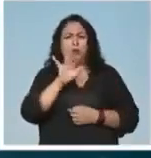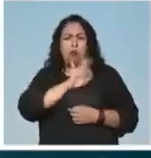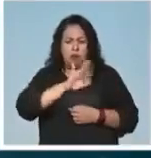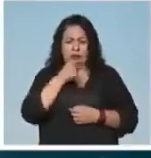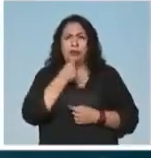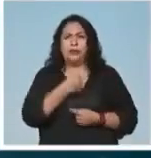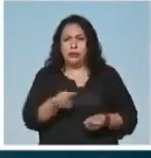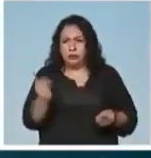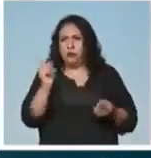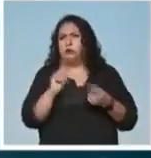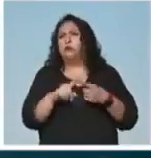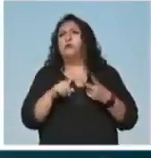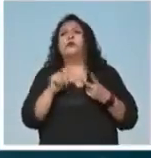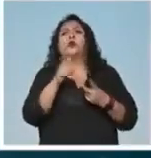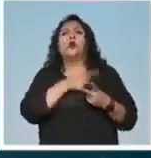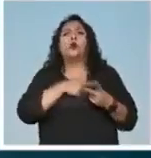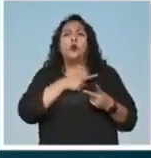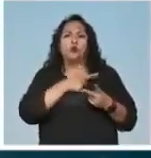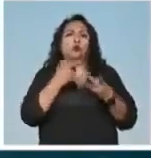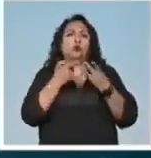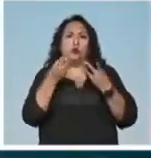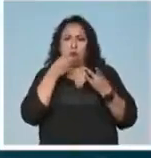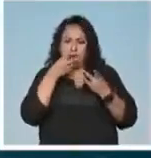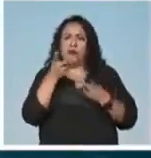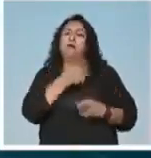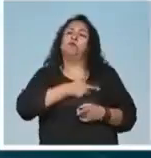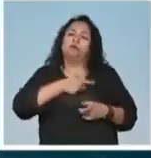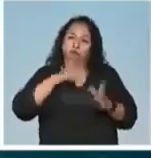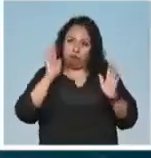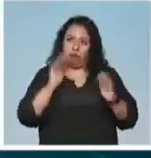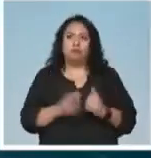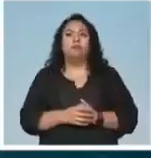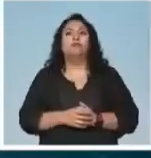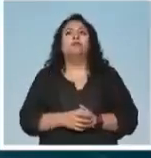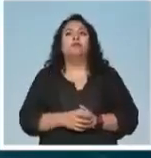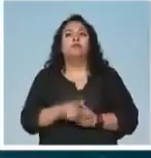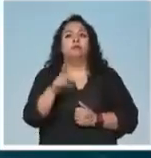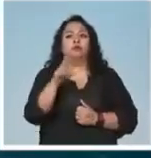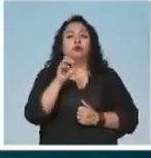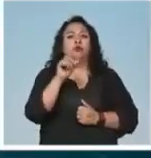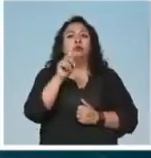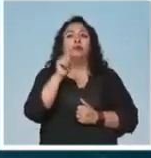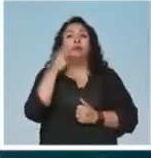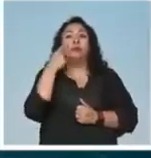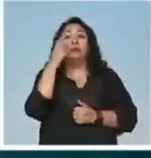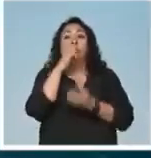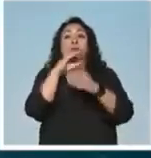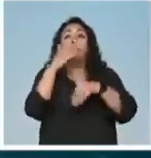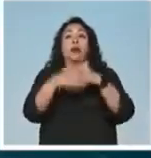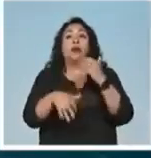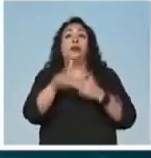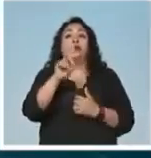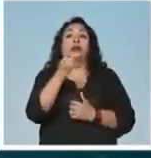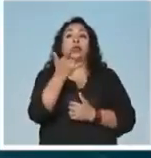que sí. Cualquiera que le gusten las buenas historias, le va a gustar. Xolotl estará puesto en escena hasta